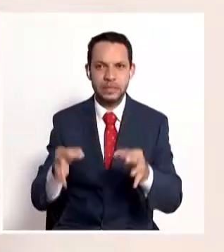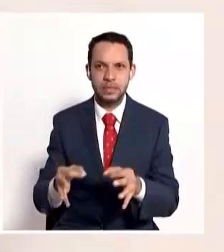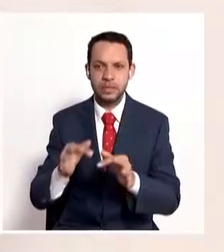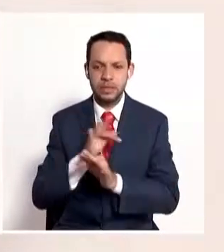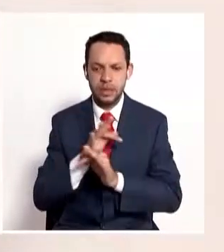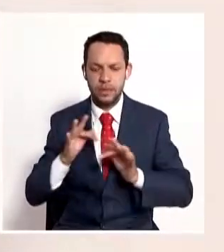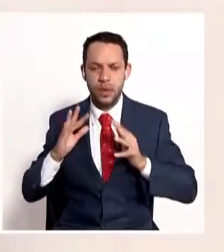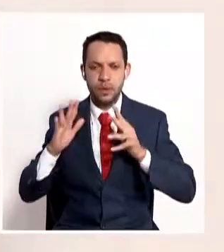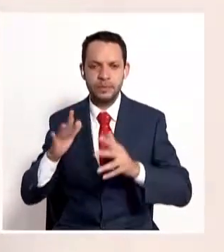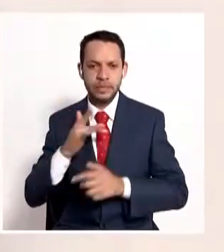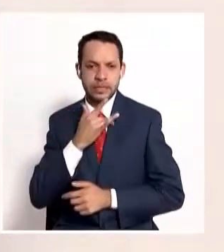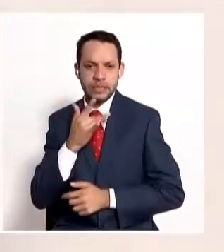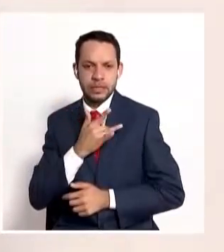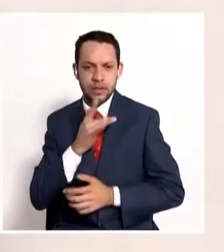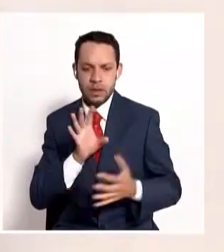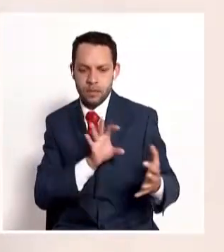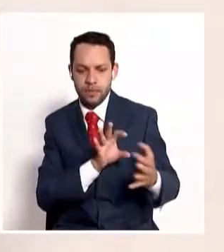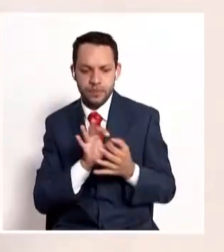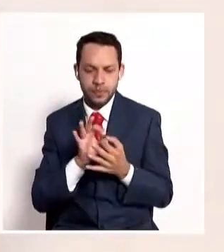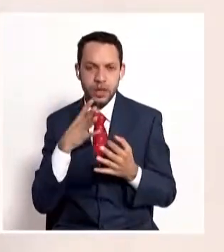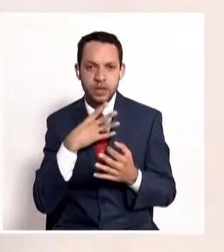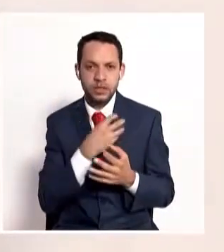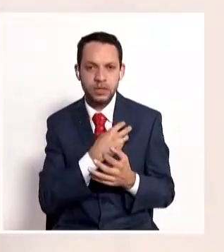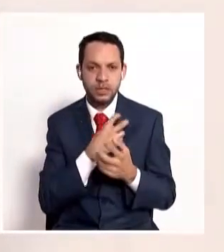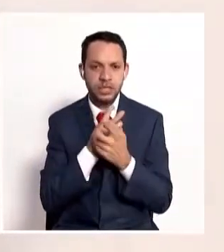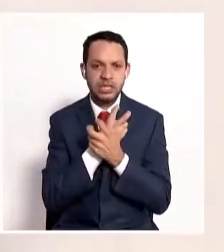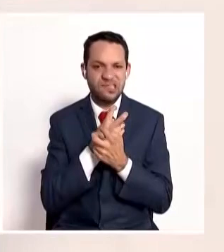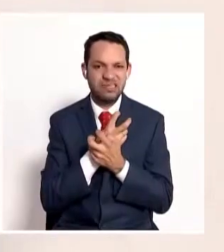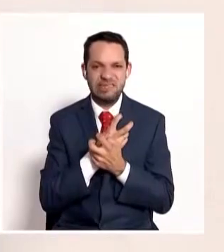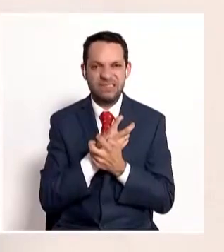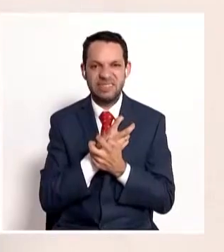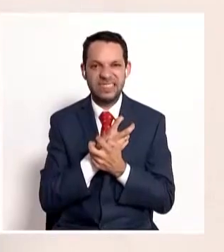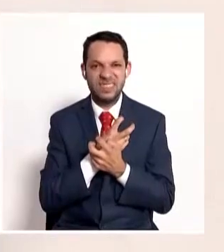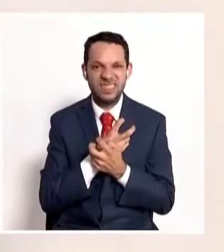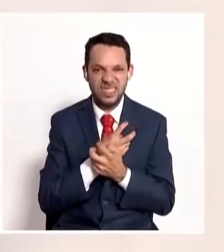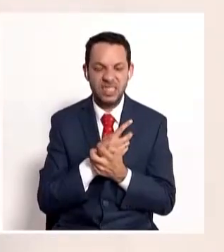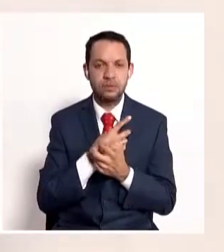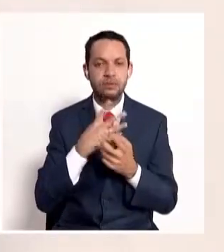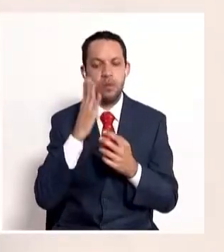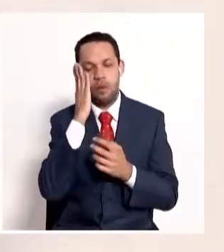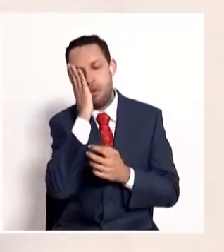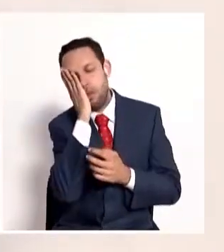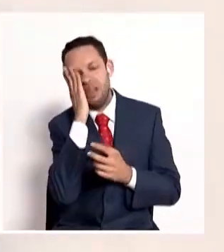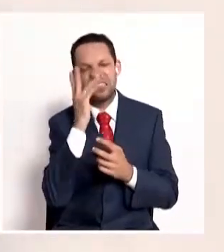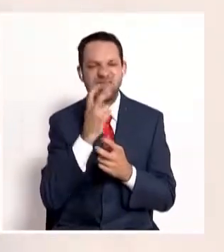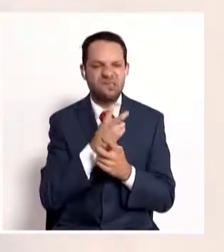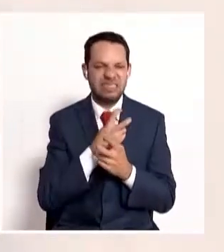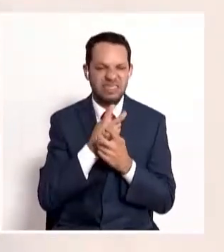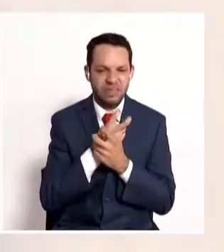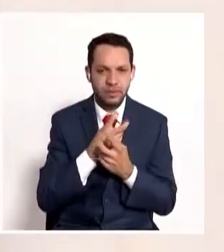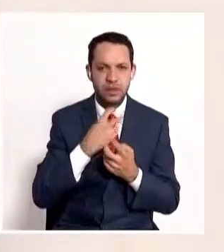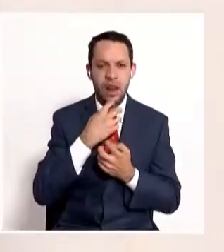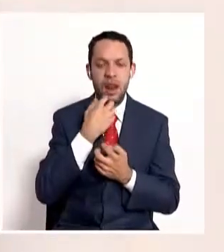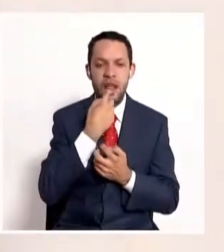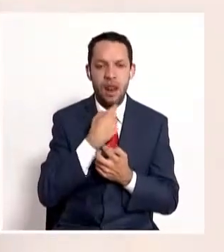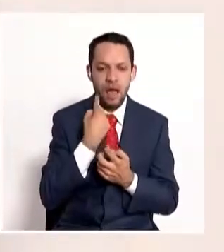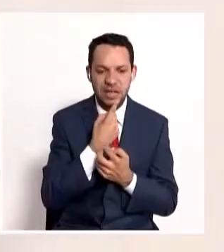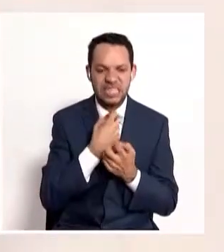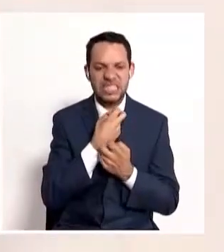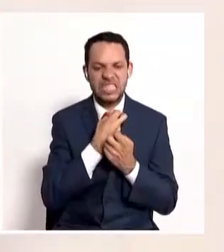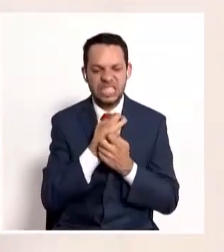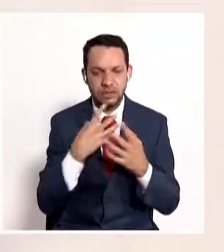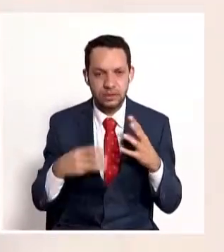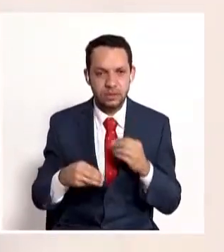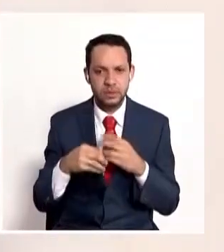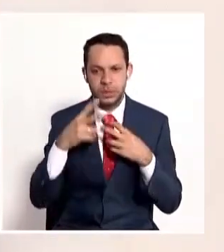directamente relacionado al bruxismo haz lo que yo aprieta en las noches a la tensión que tengo a lo que no expresado